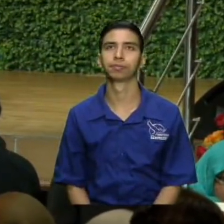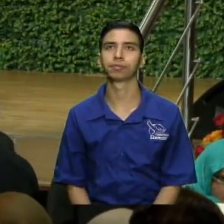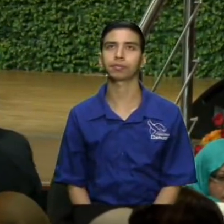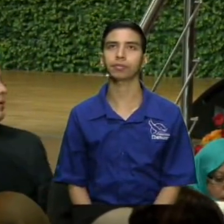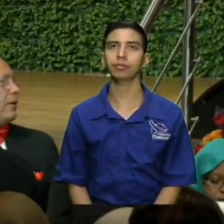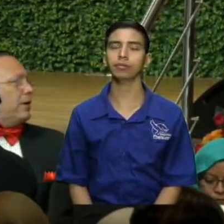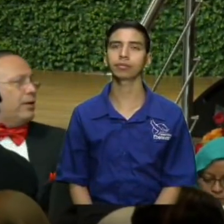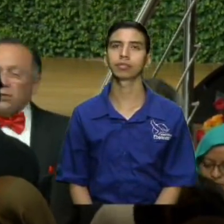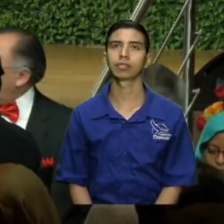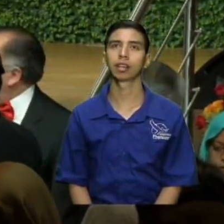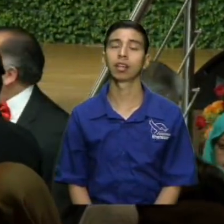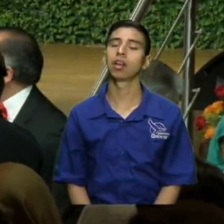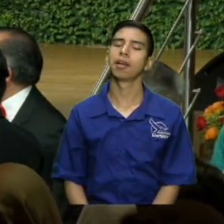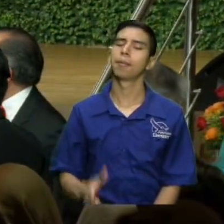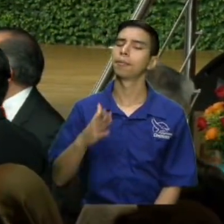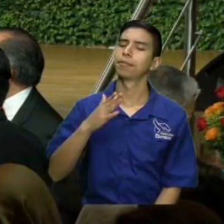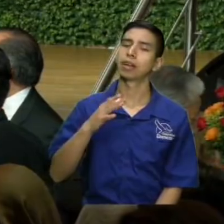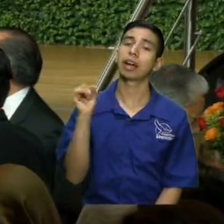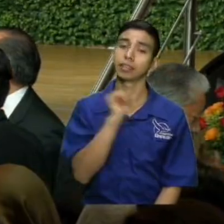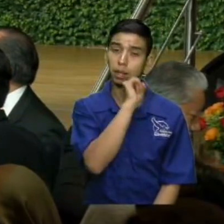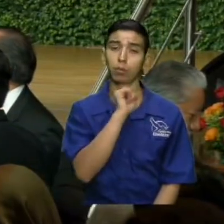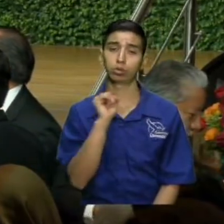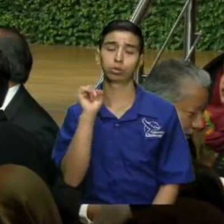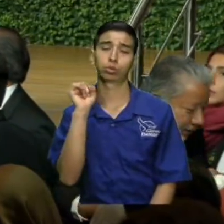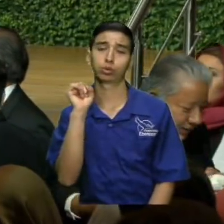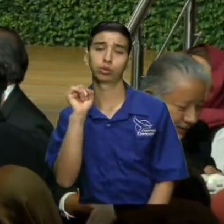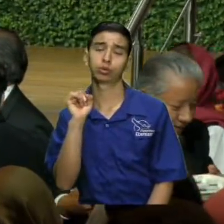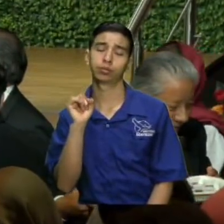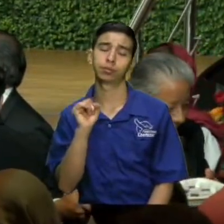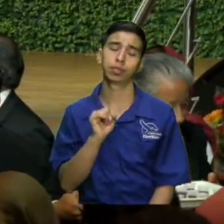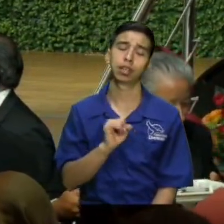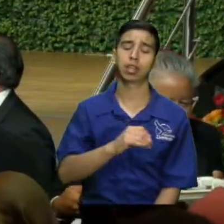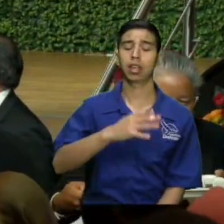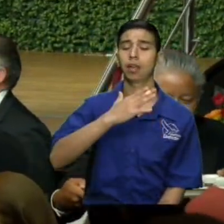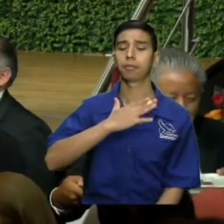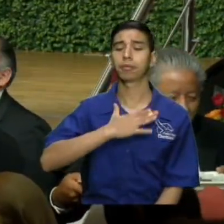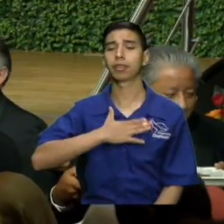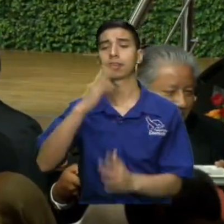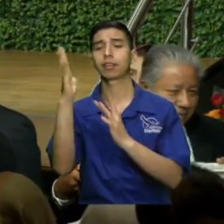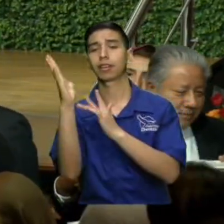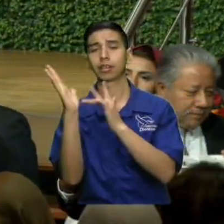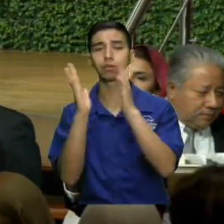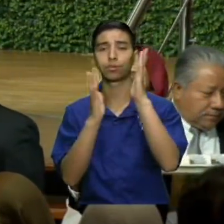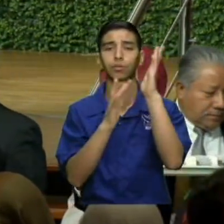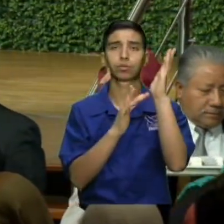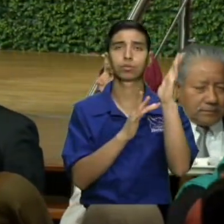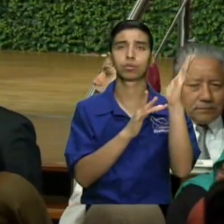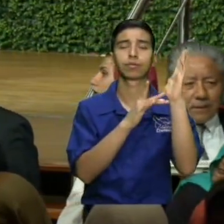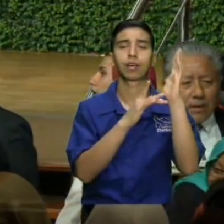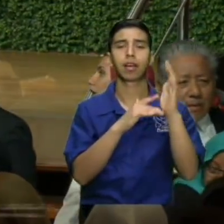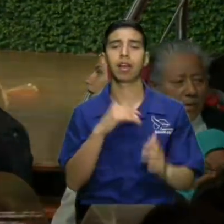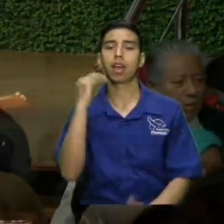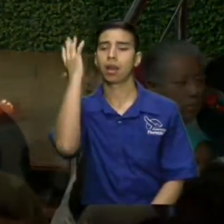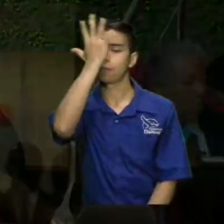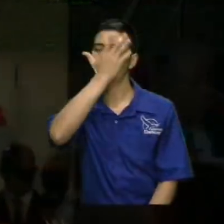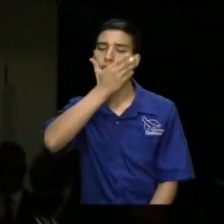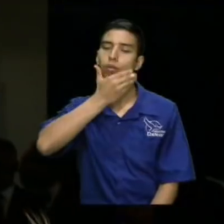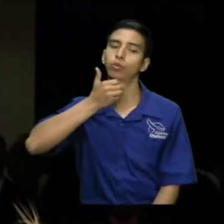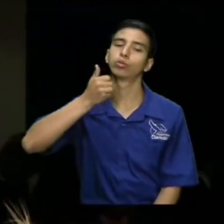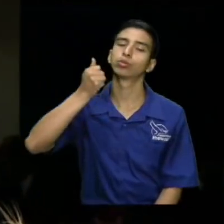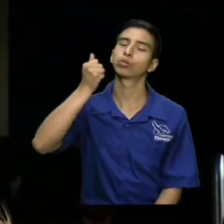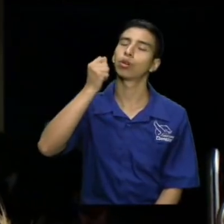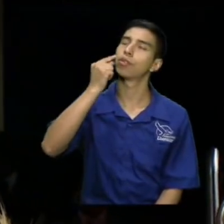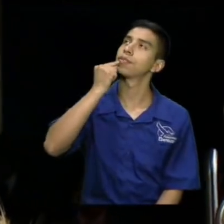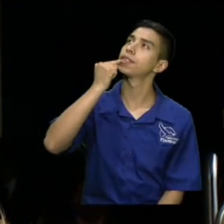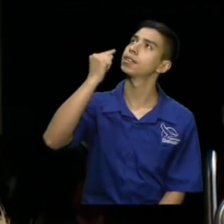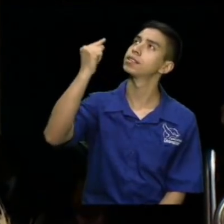Dígalo así: mi Jesús. Qué lindo, ¿eh? Qué lindo. Aquí vienen más personas. Gloria a